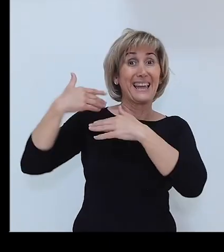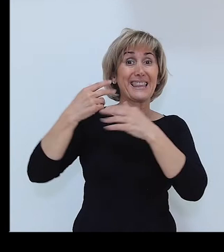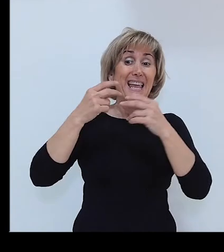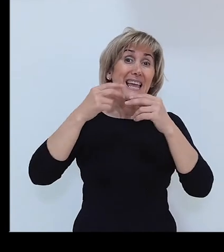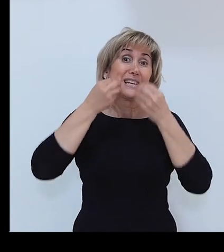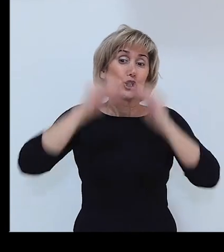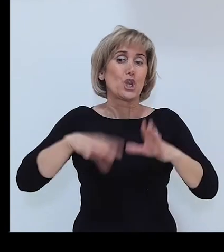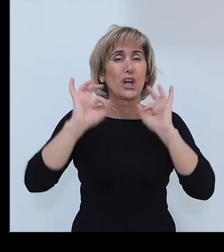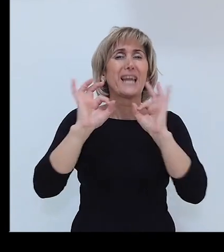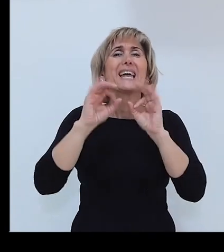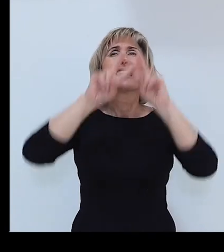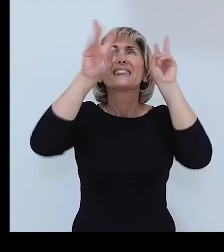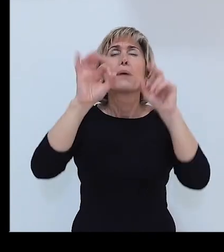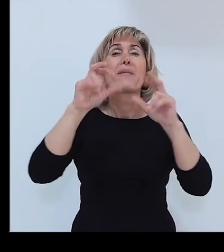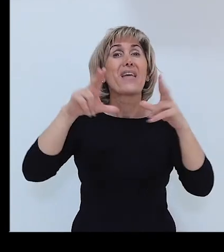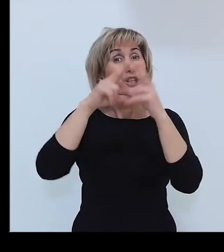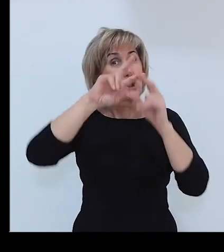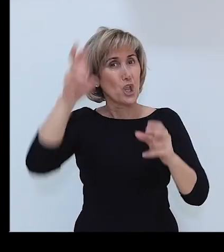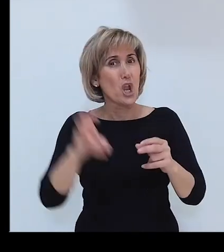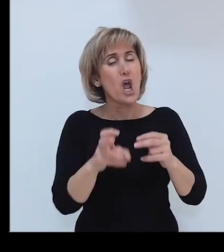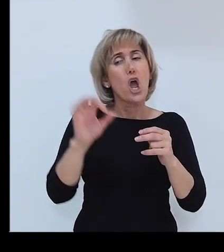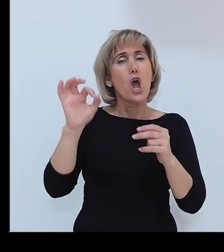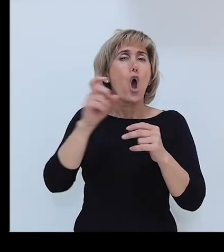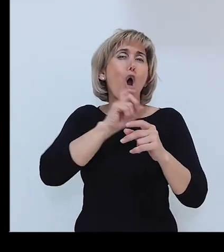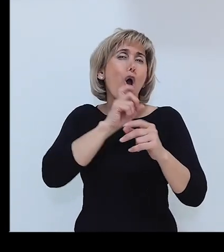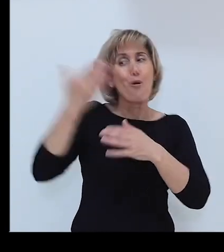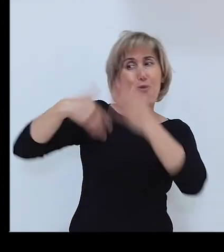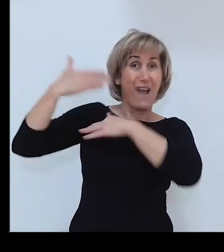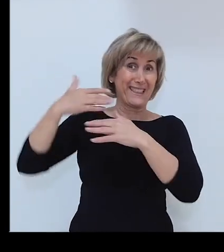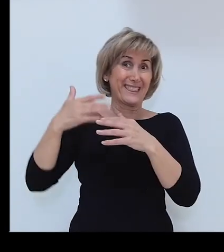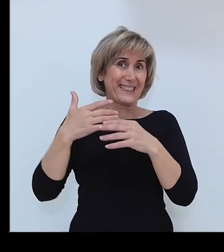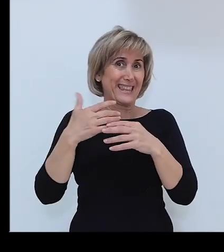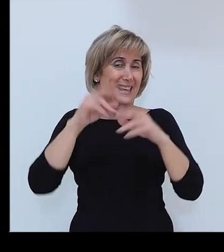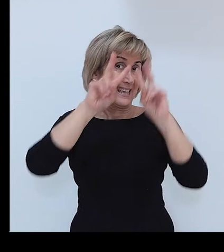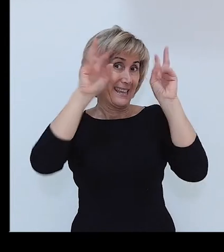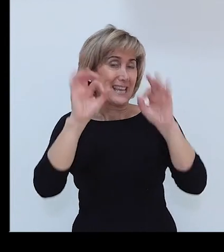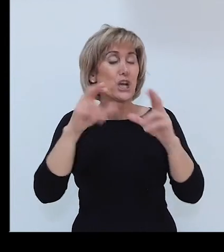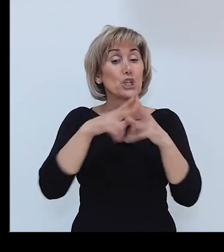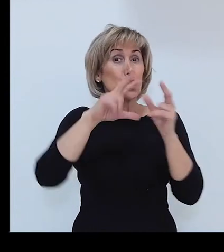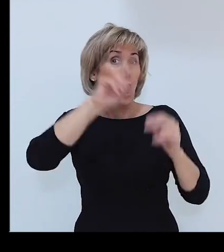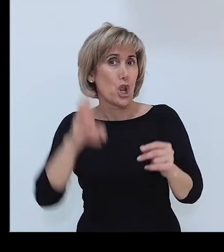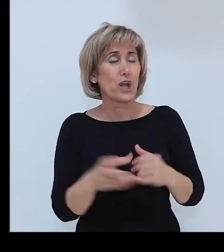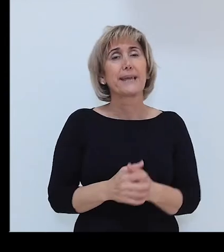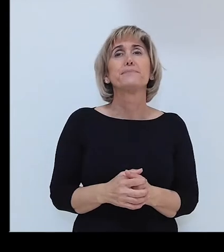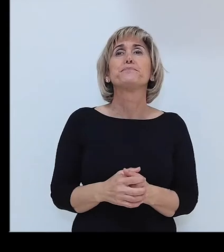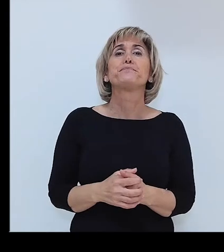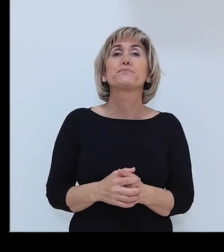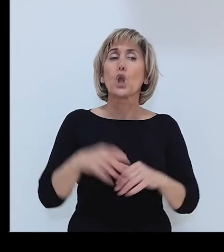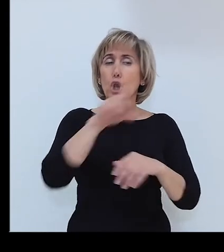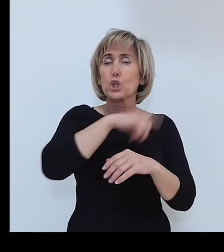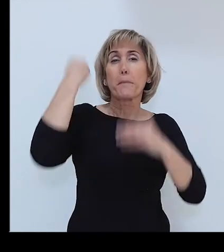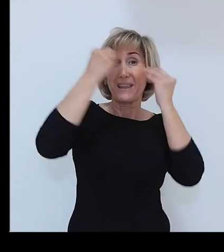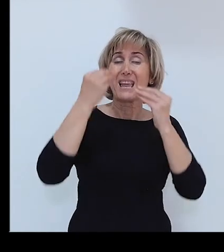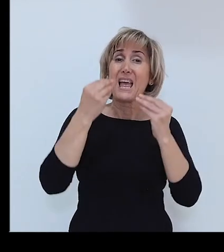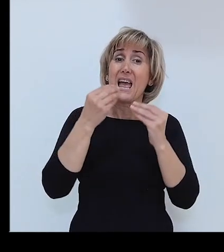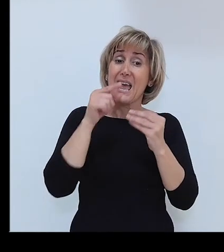historia de la sociología o los planteamientos de la historia de la sociología. Y eso